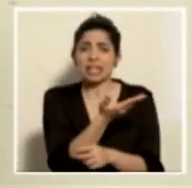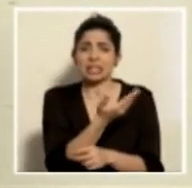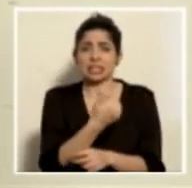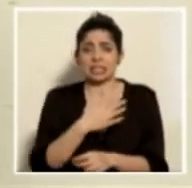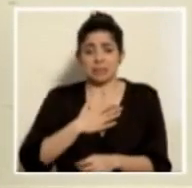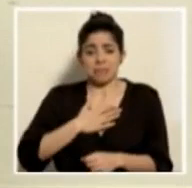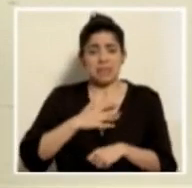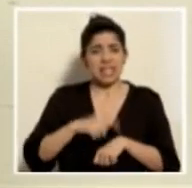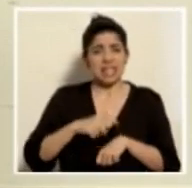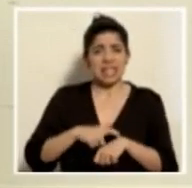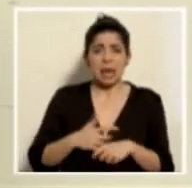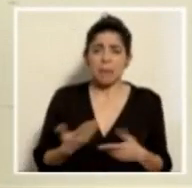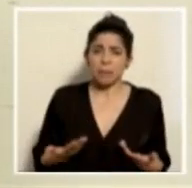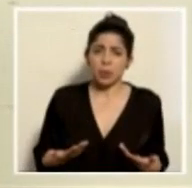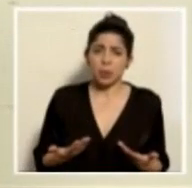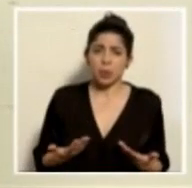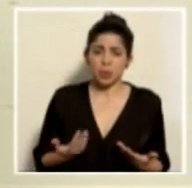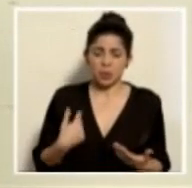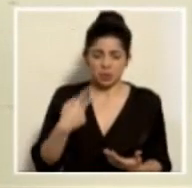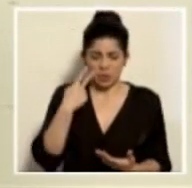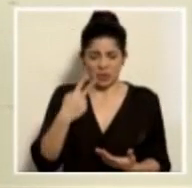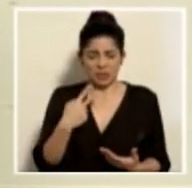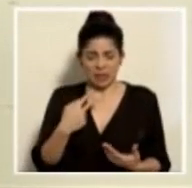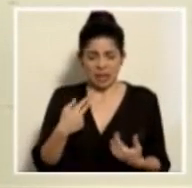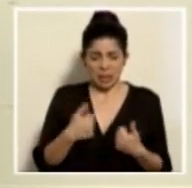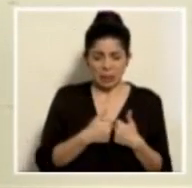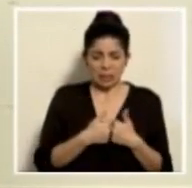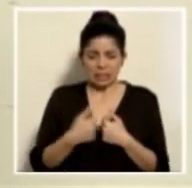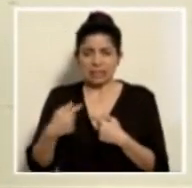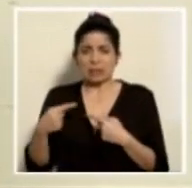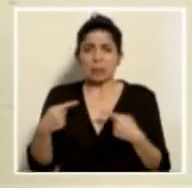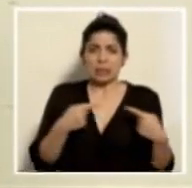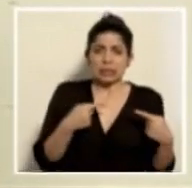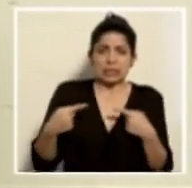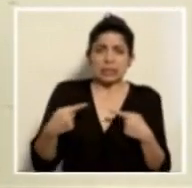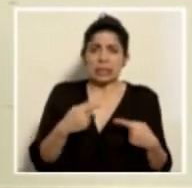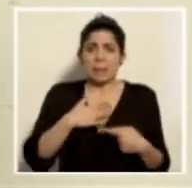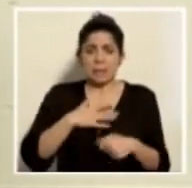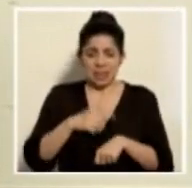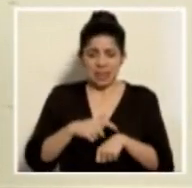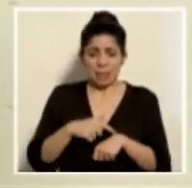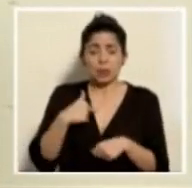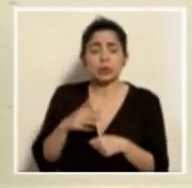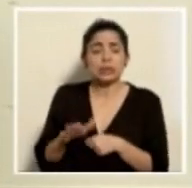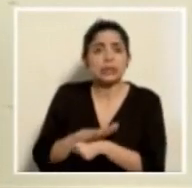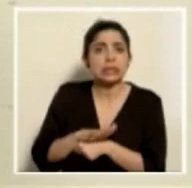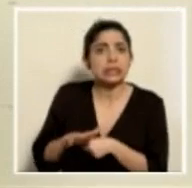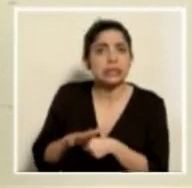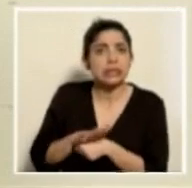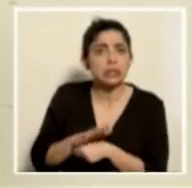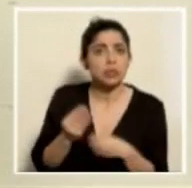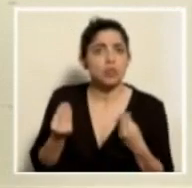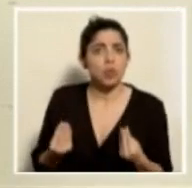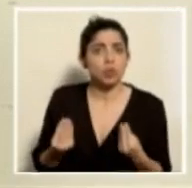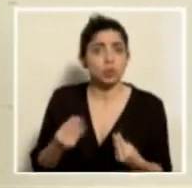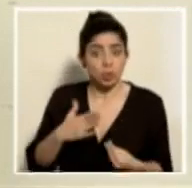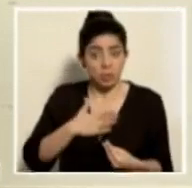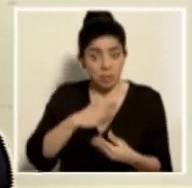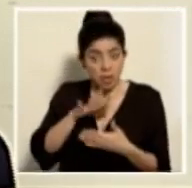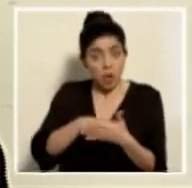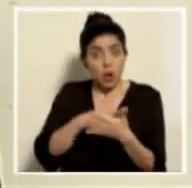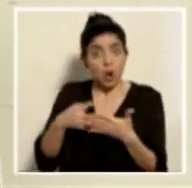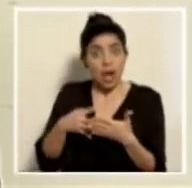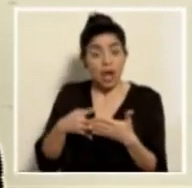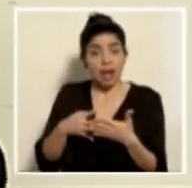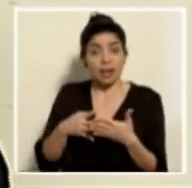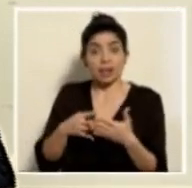veo mi tiempo, veo una rivalidad en mi tiempo. Yo tengo mucho que hacer. Hoy incluso mi jornada, después de